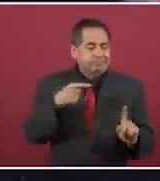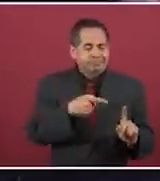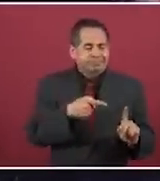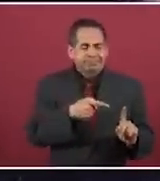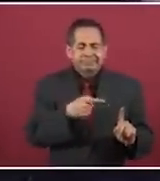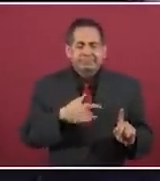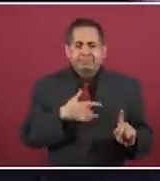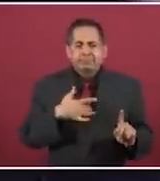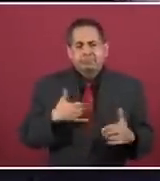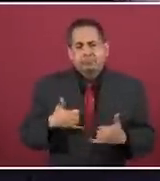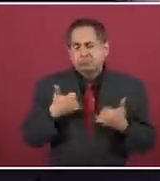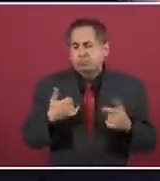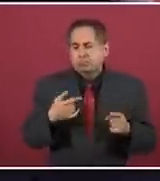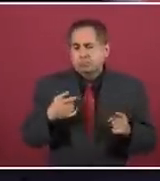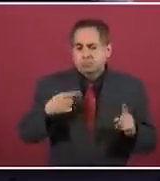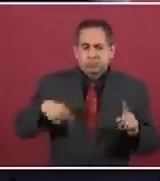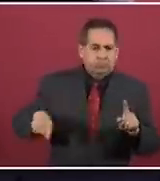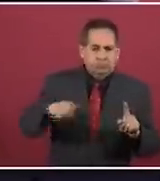calculan los